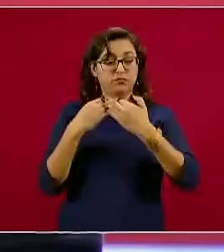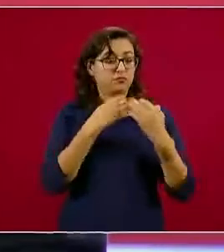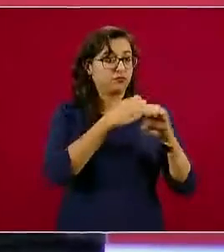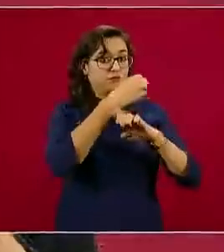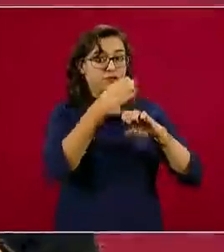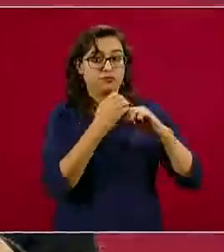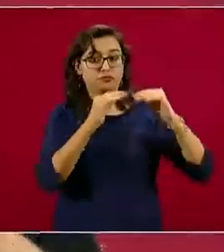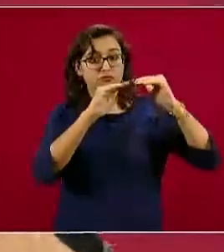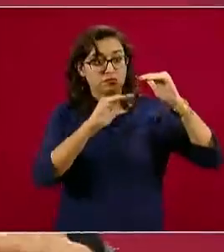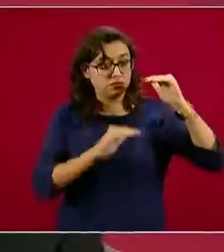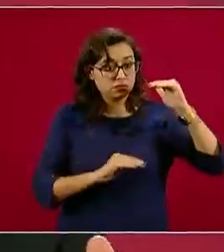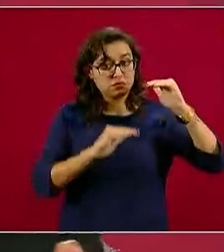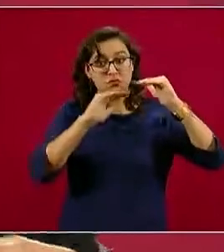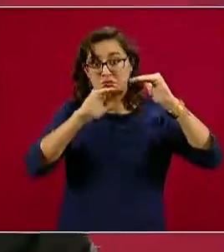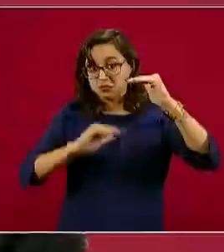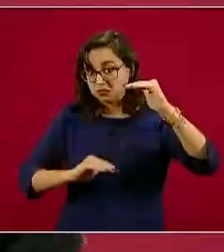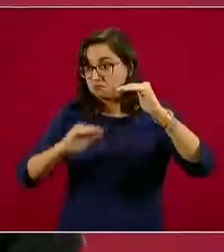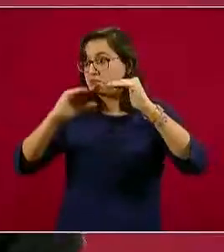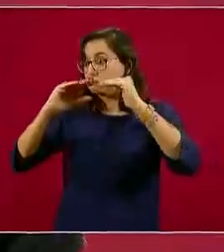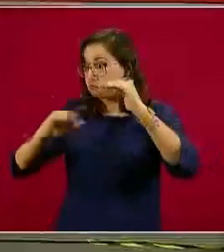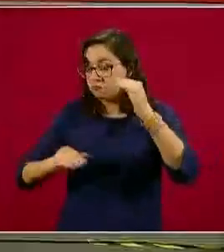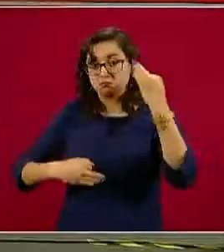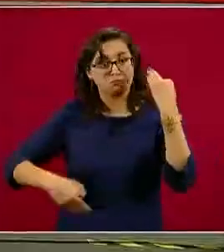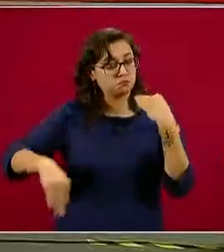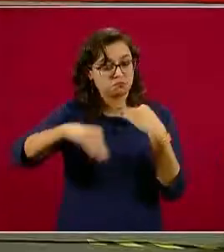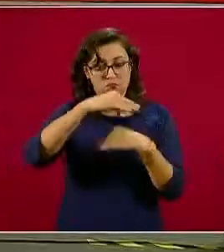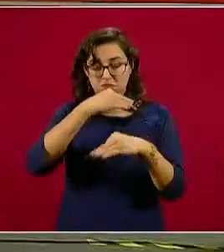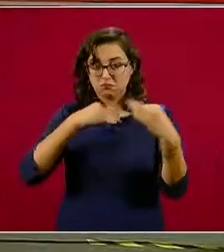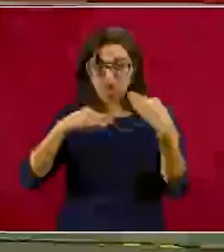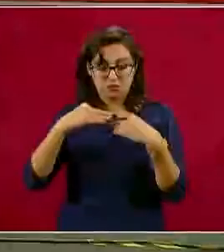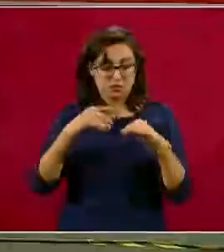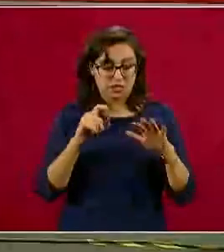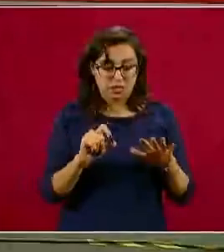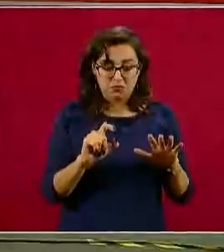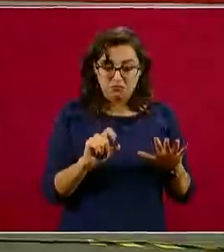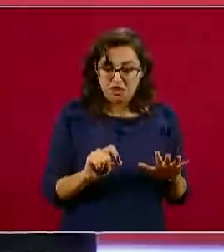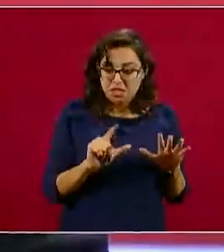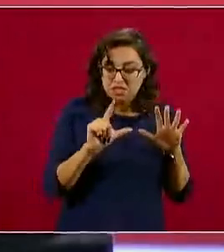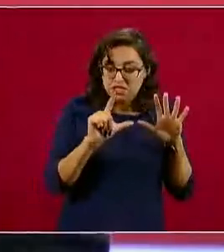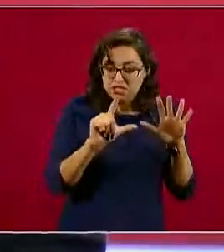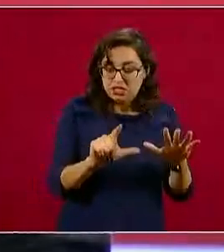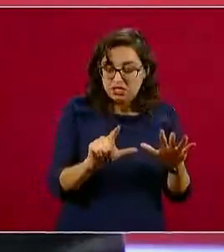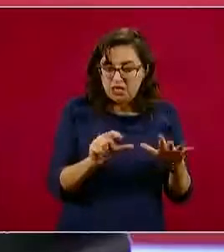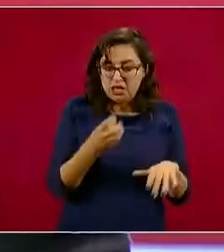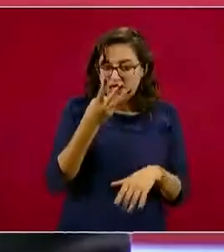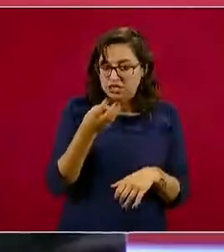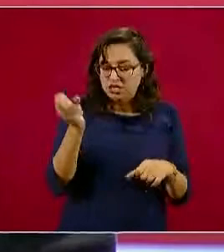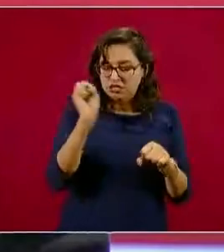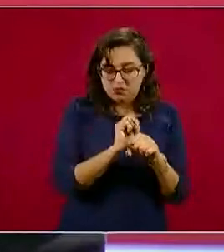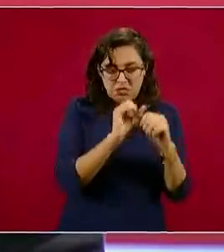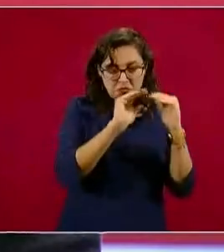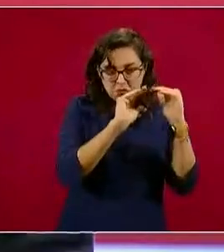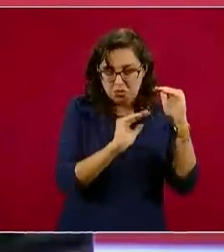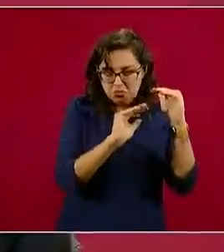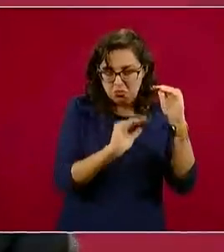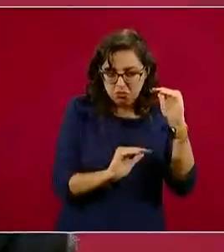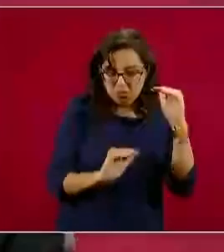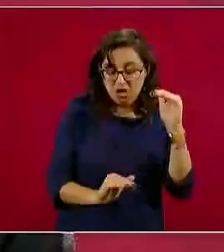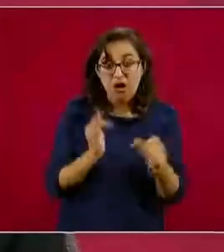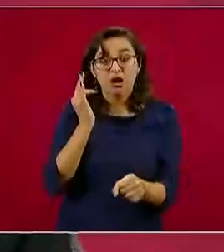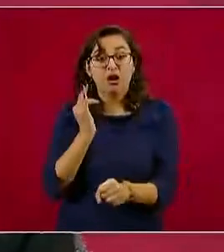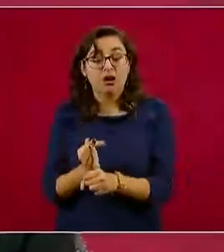ya teníamos un patrón de reducción. Había 27 que tenían al menos 3 semanas de reducción y en este